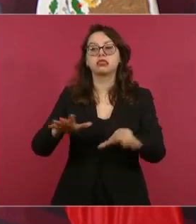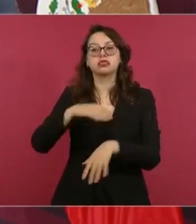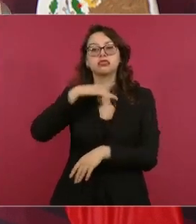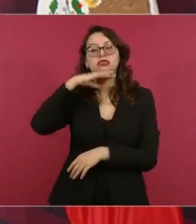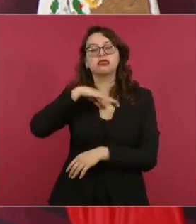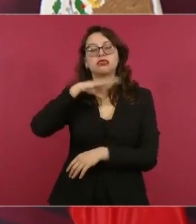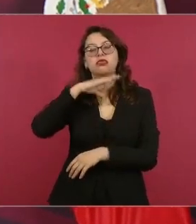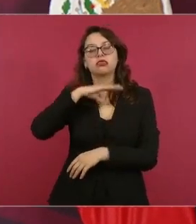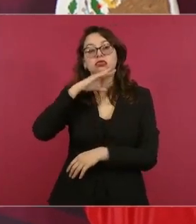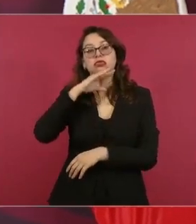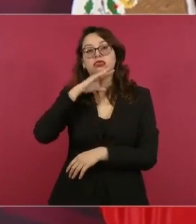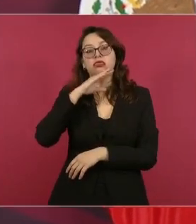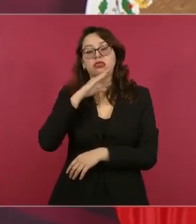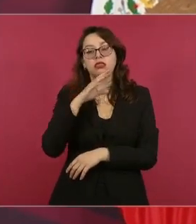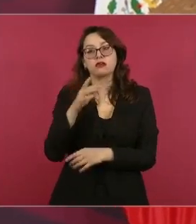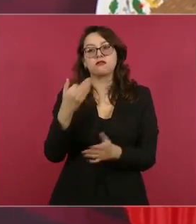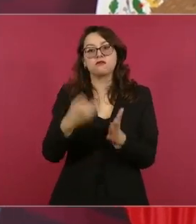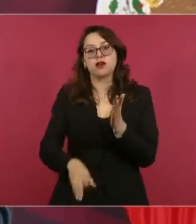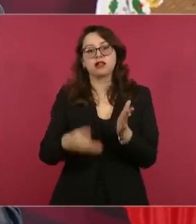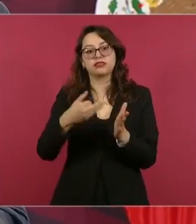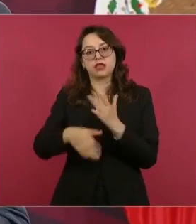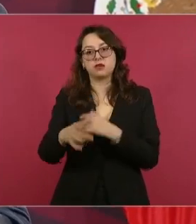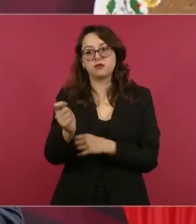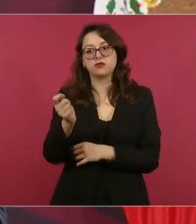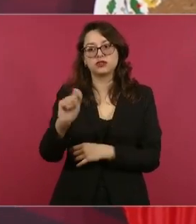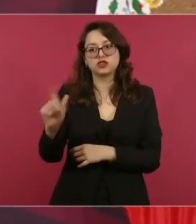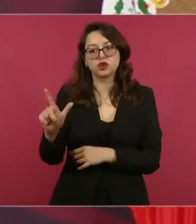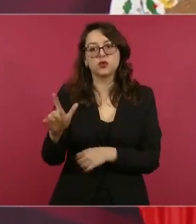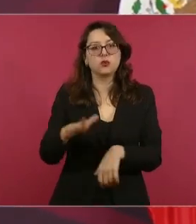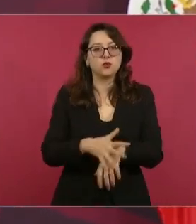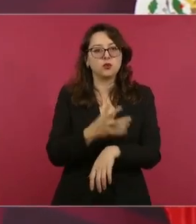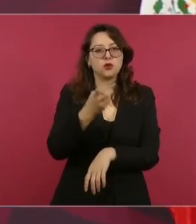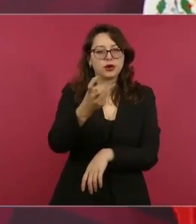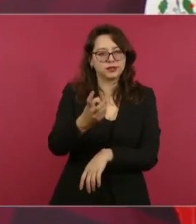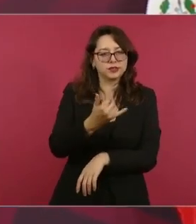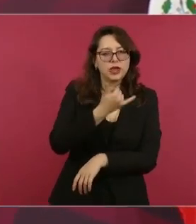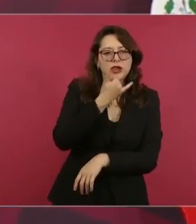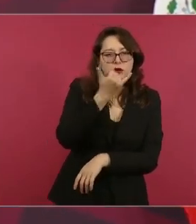no, es algo bien planeado